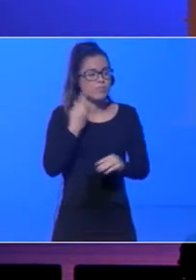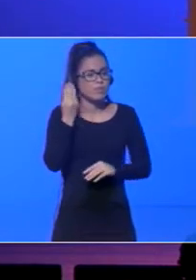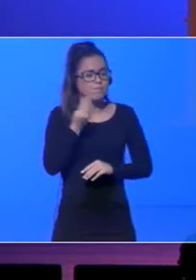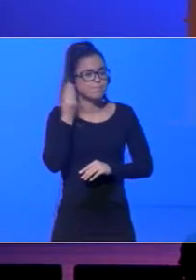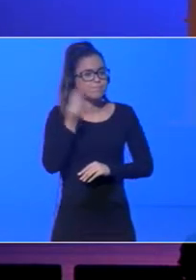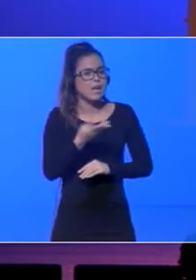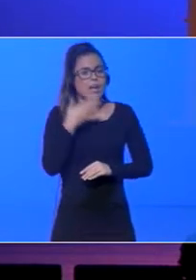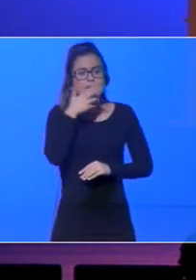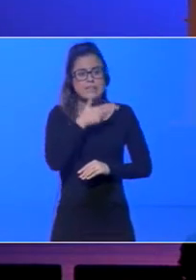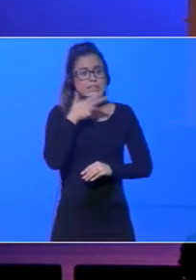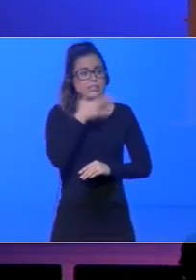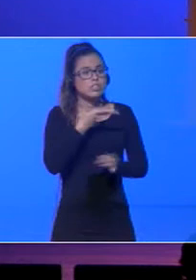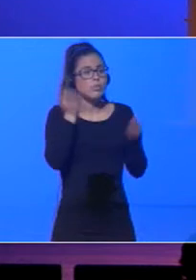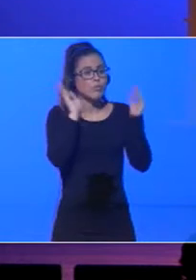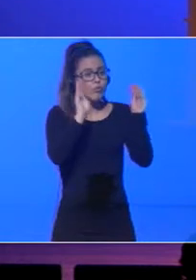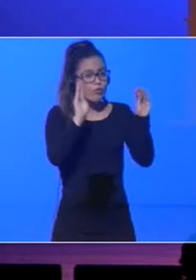ikastetxeko formazioa